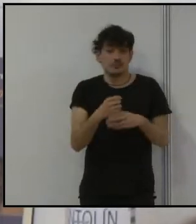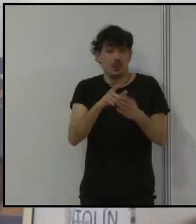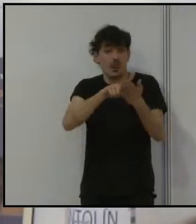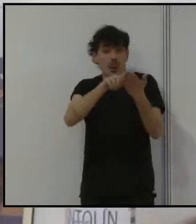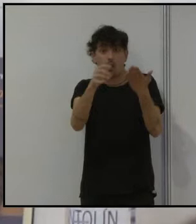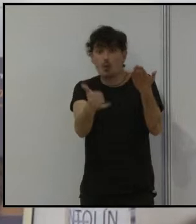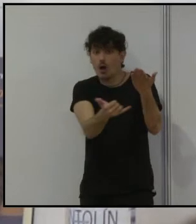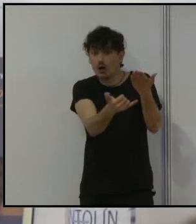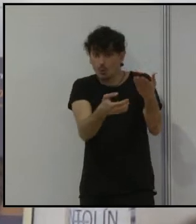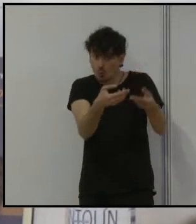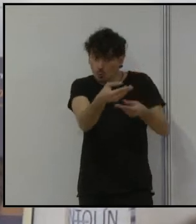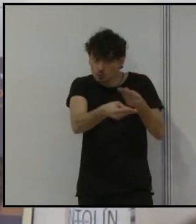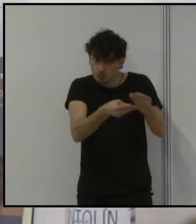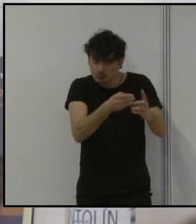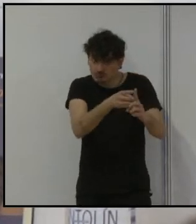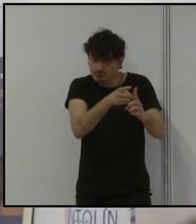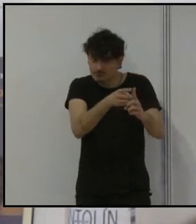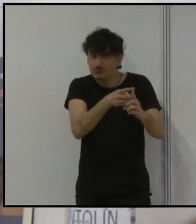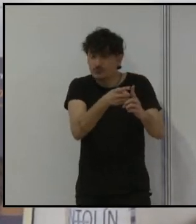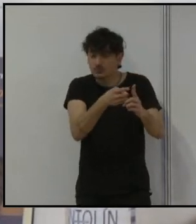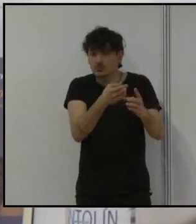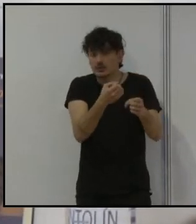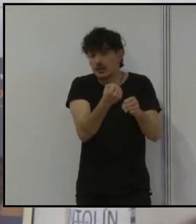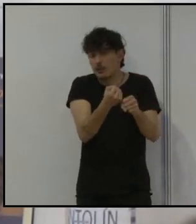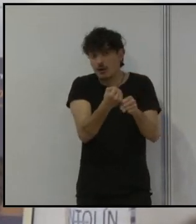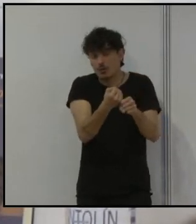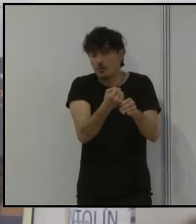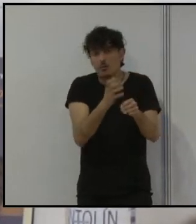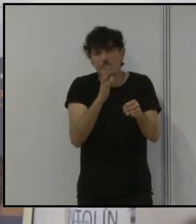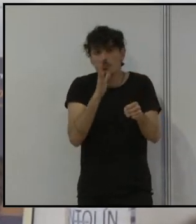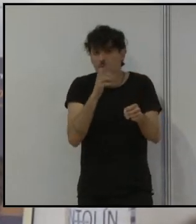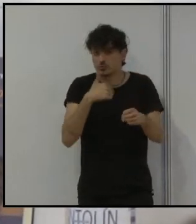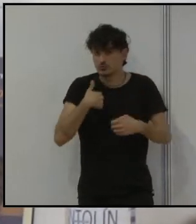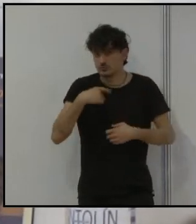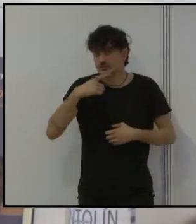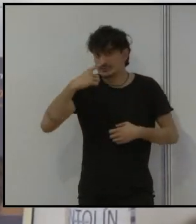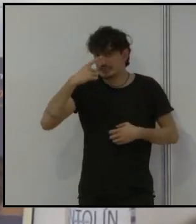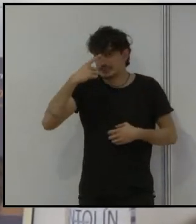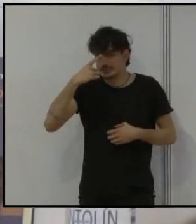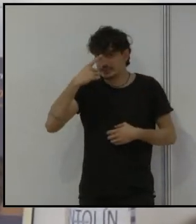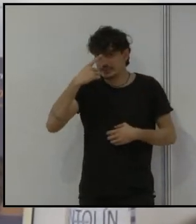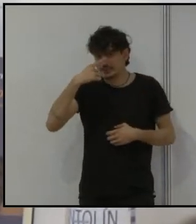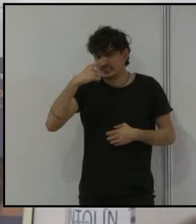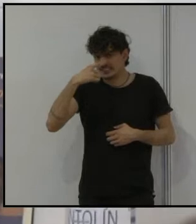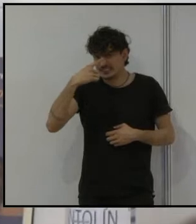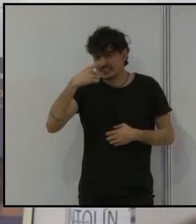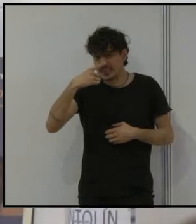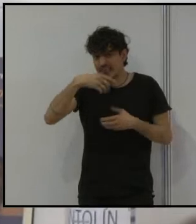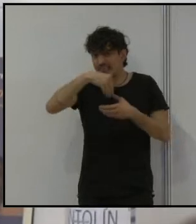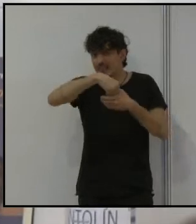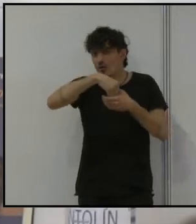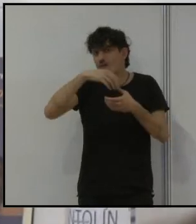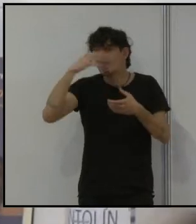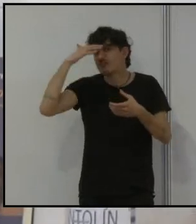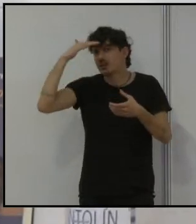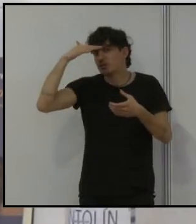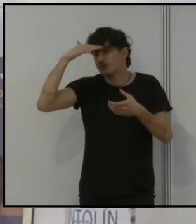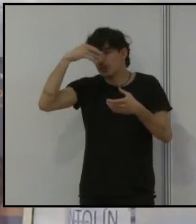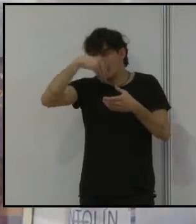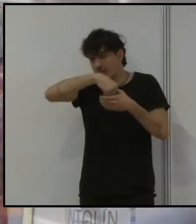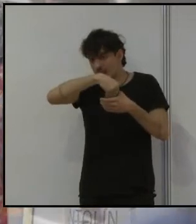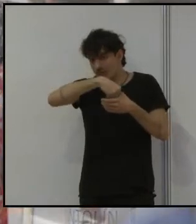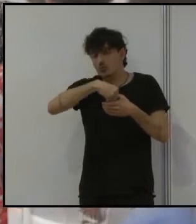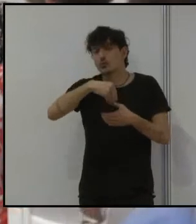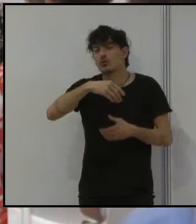no solamente por la convicción de su hondura metafísica, trabajo también con